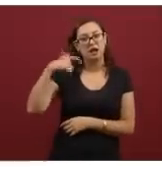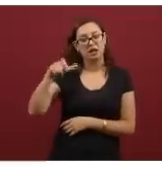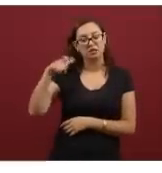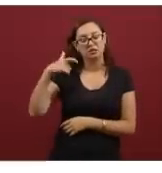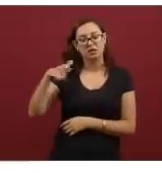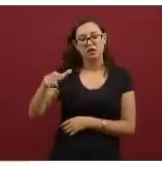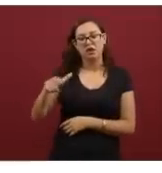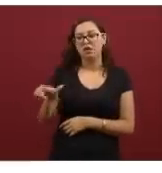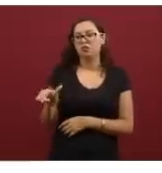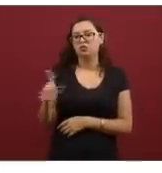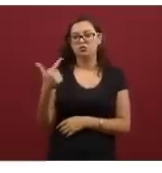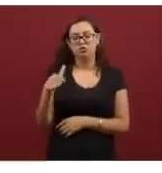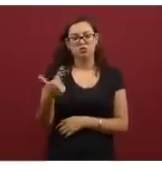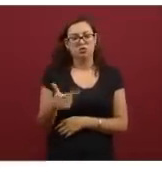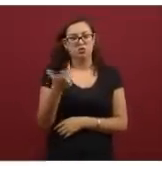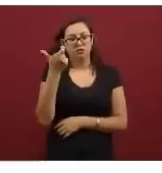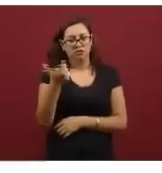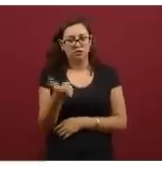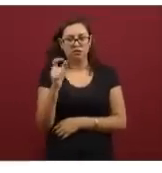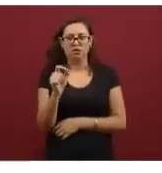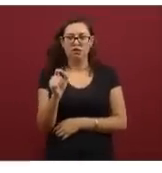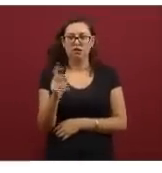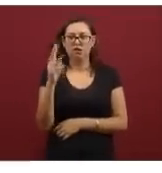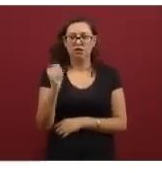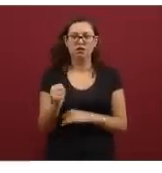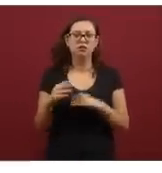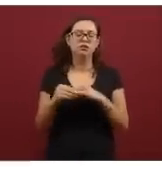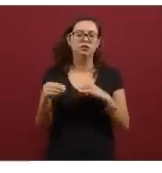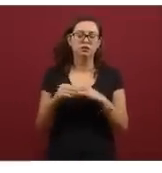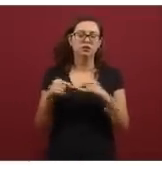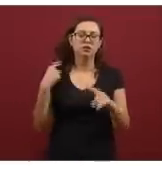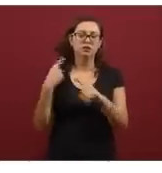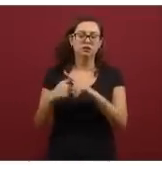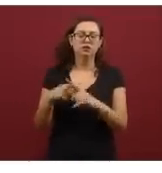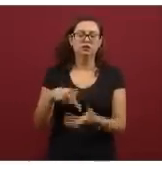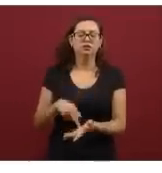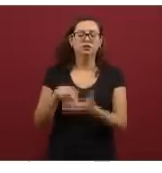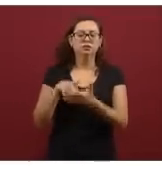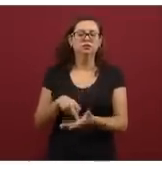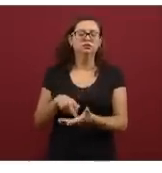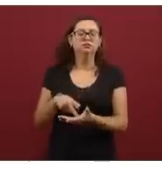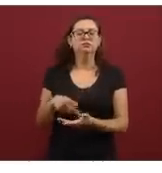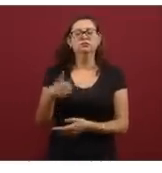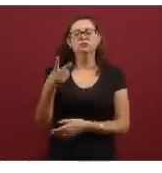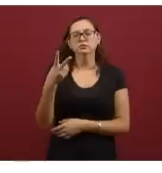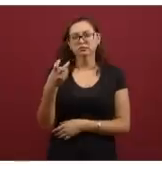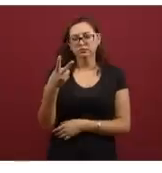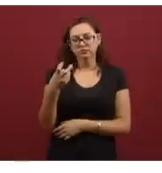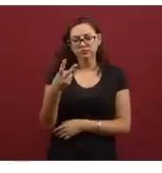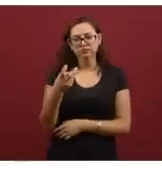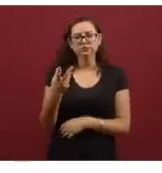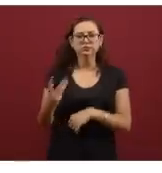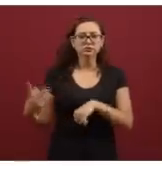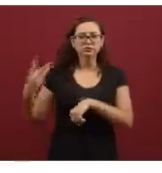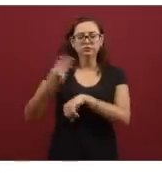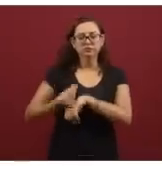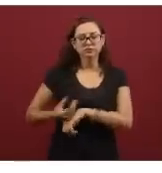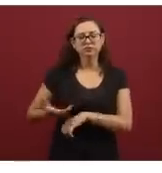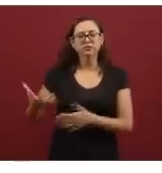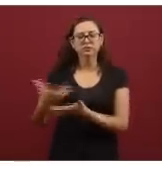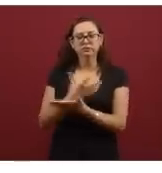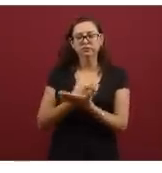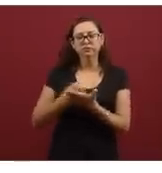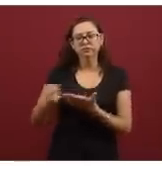a 12 pesos 29 centavos por kilo, un margen de 2 pesos 33 centavos. Si lo vemos